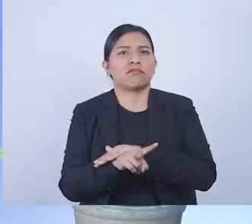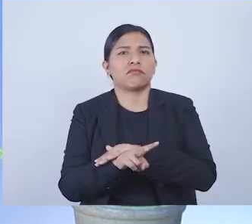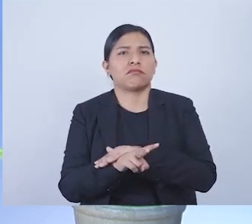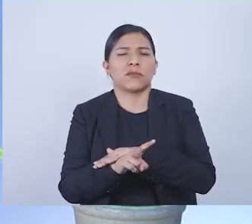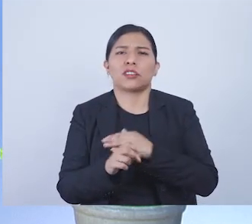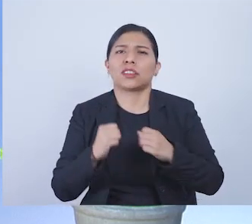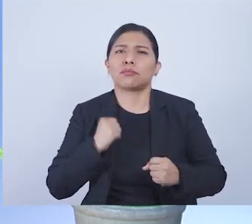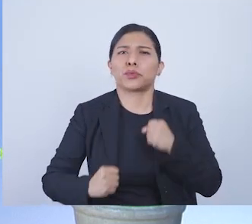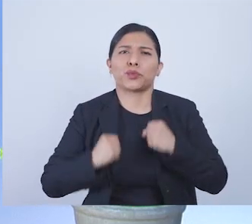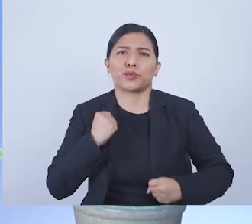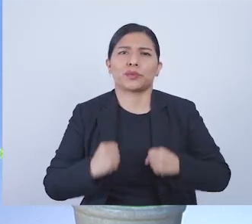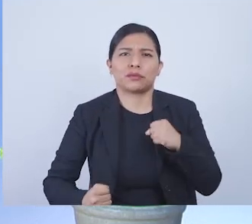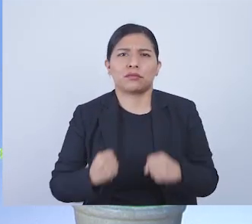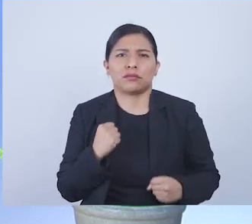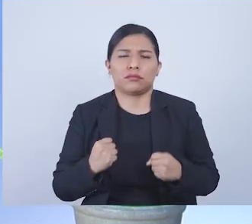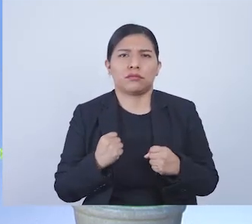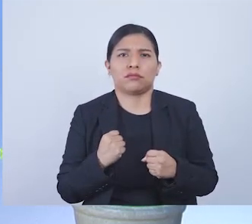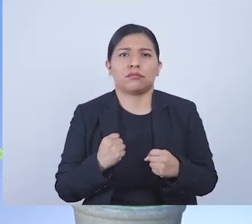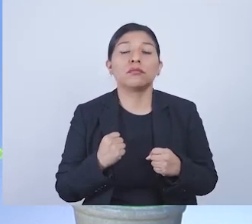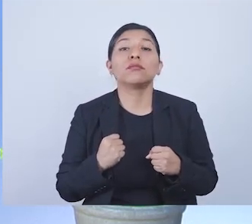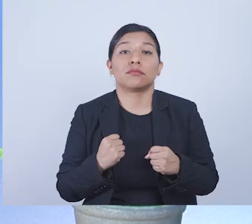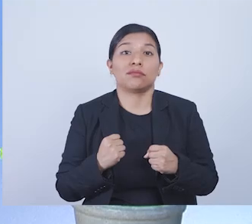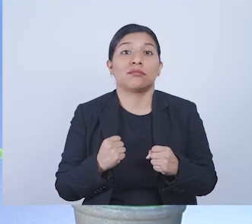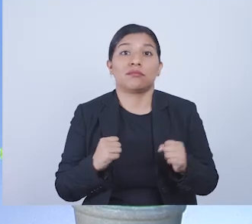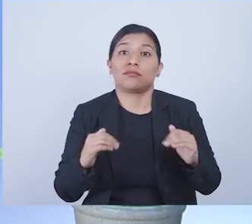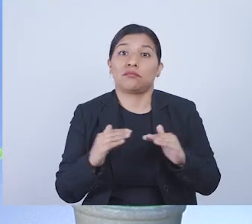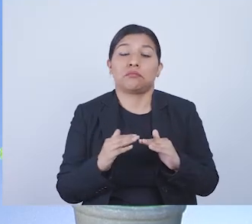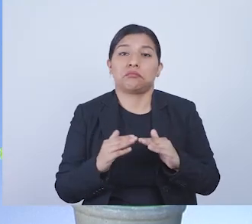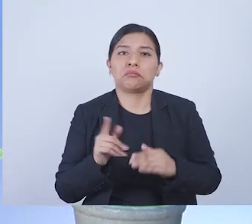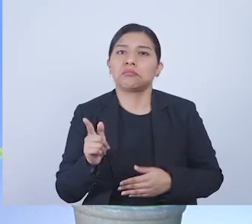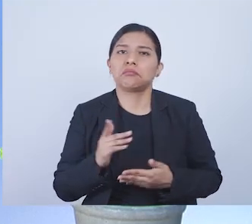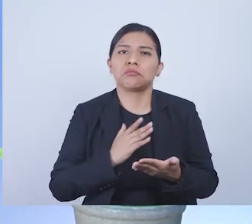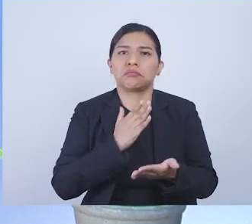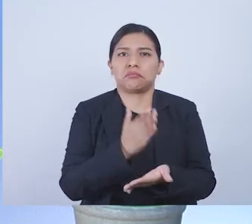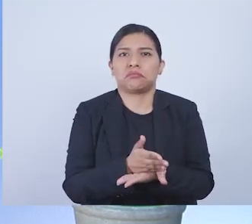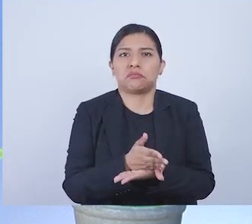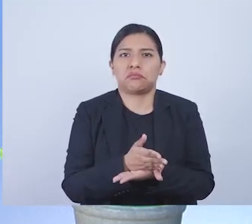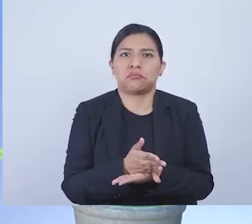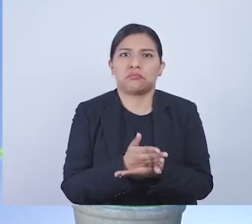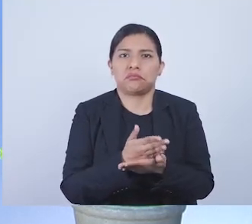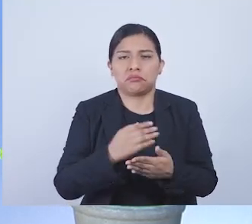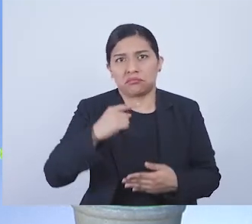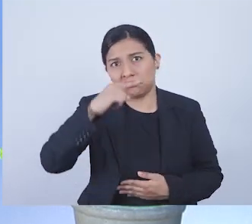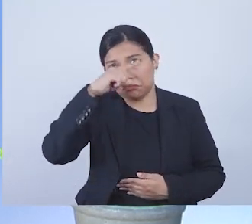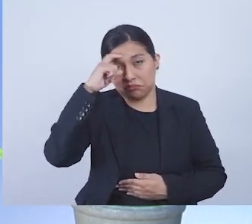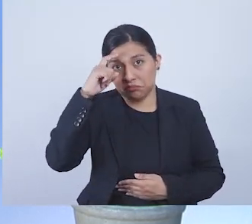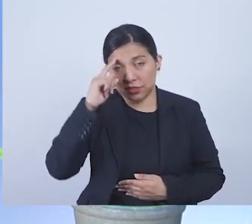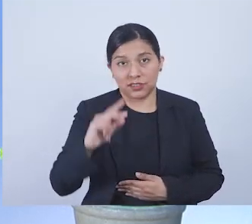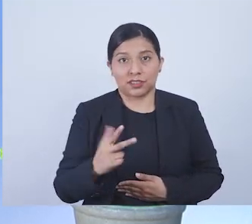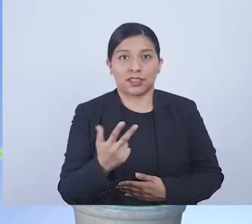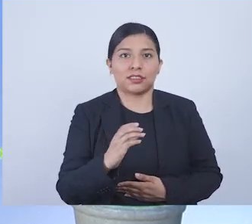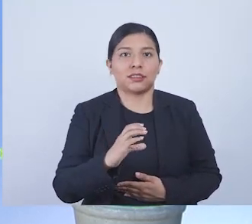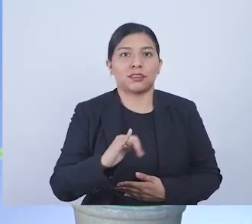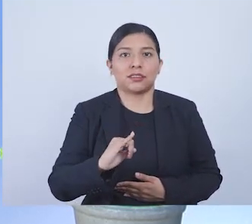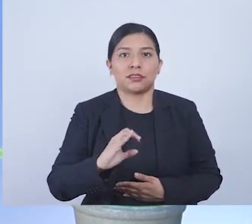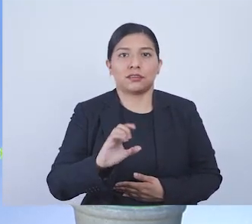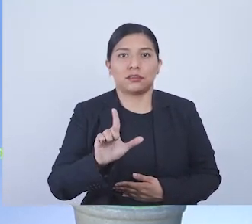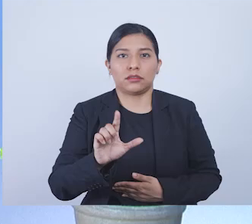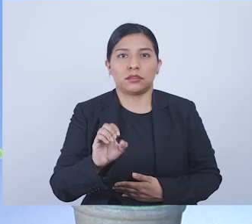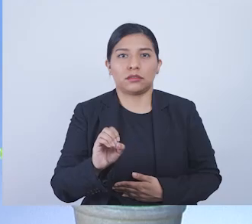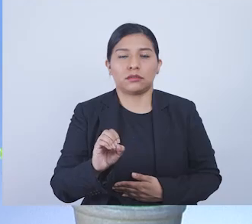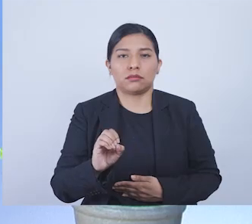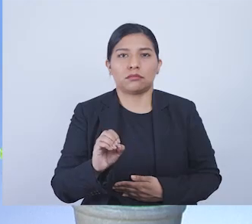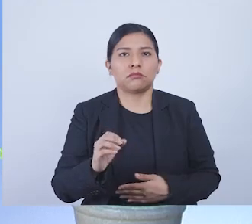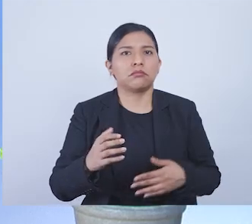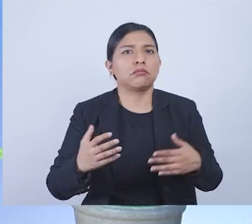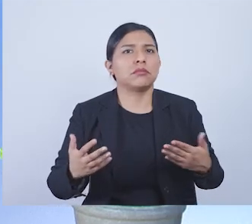deportivo. Inclusive salían a trabajar ya con tercer ciclo, pero viendo